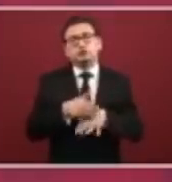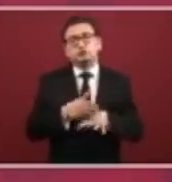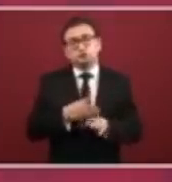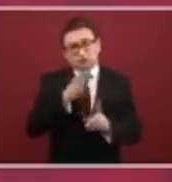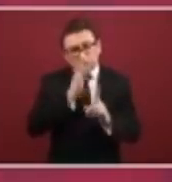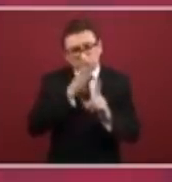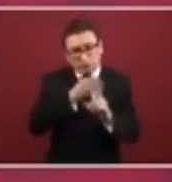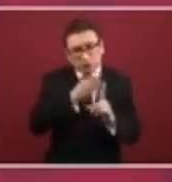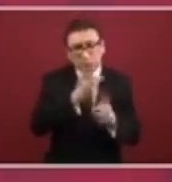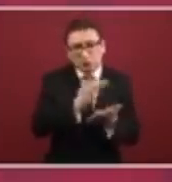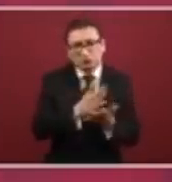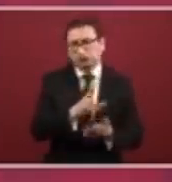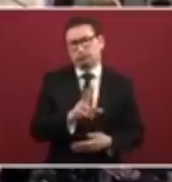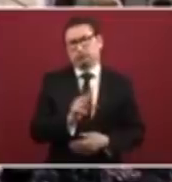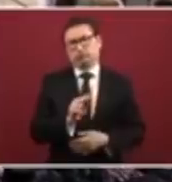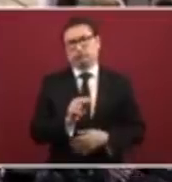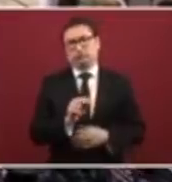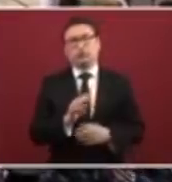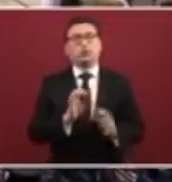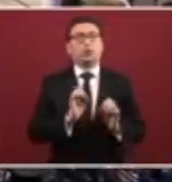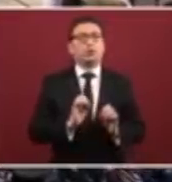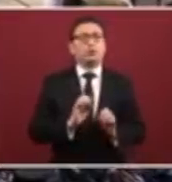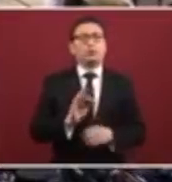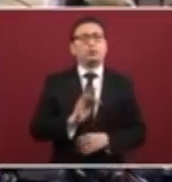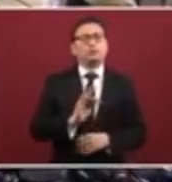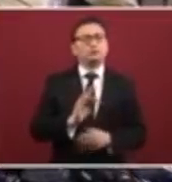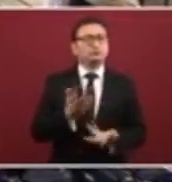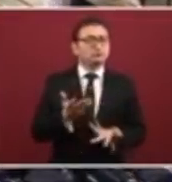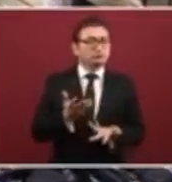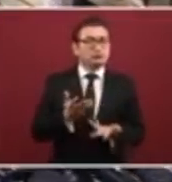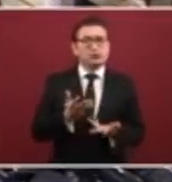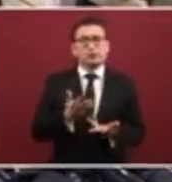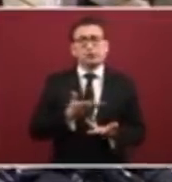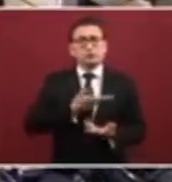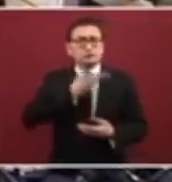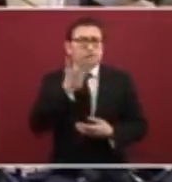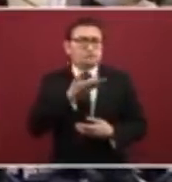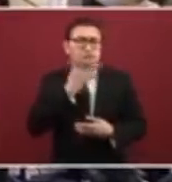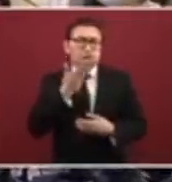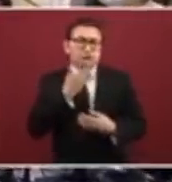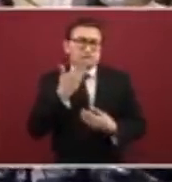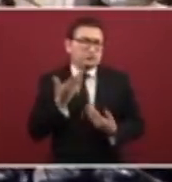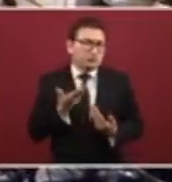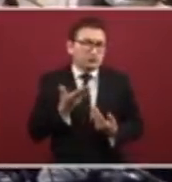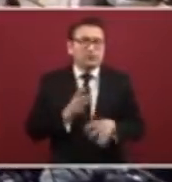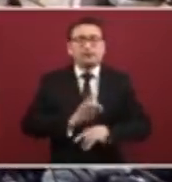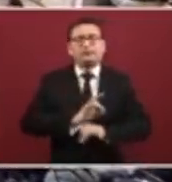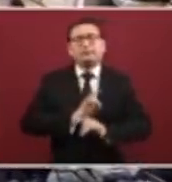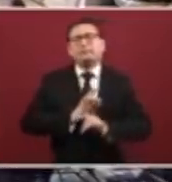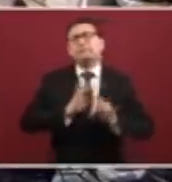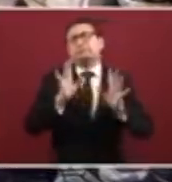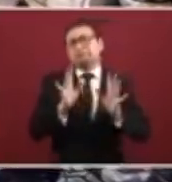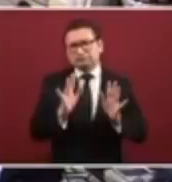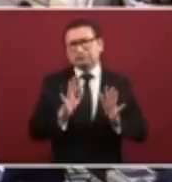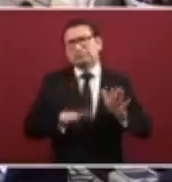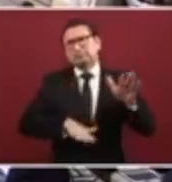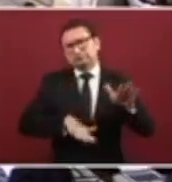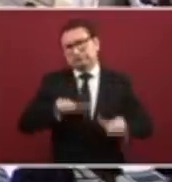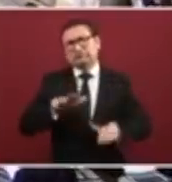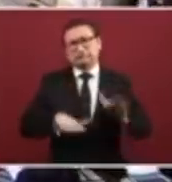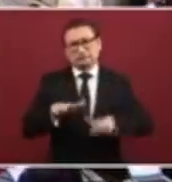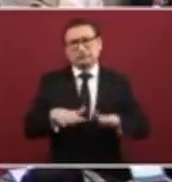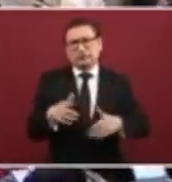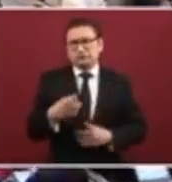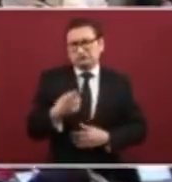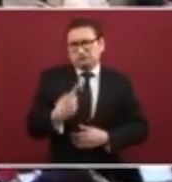O de lo cotidiano. De vez en cuando tenemos